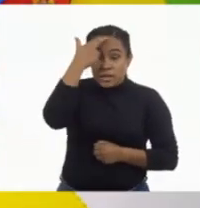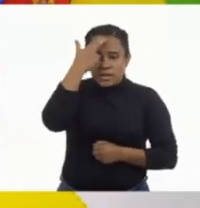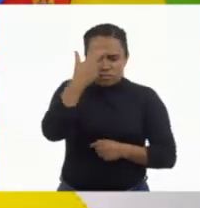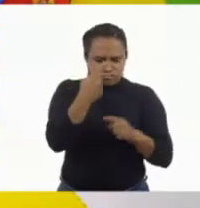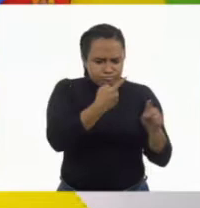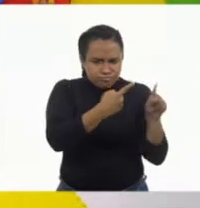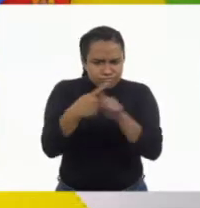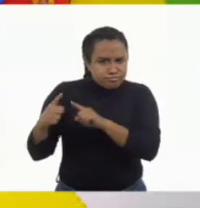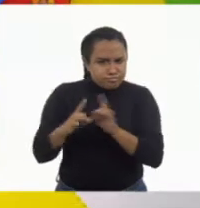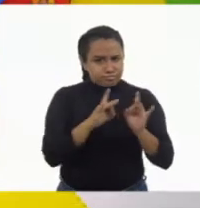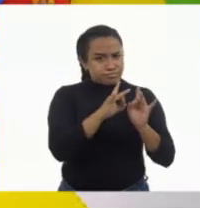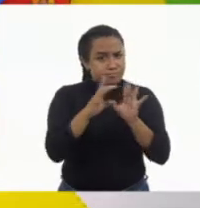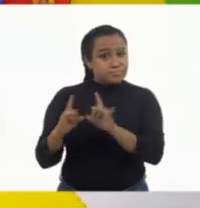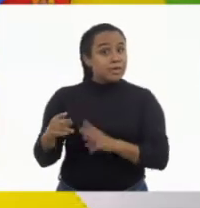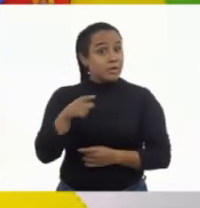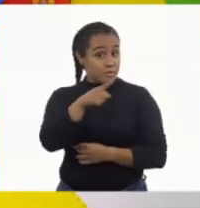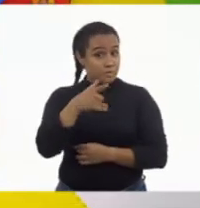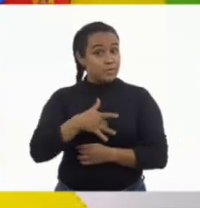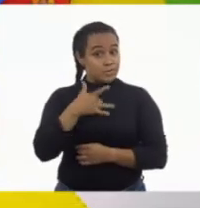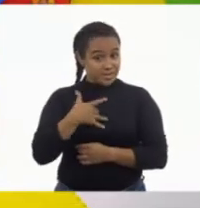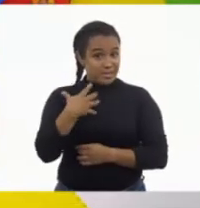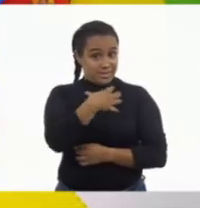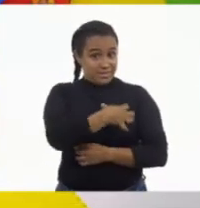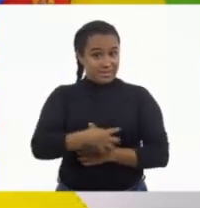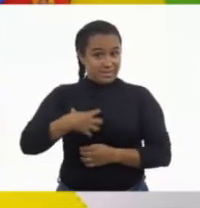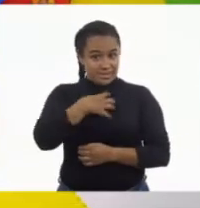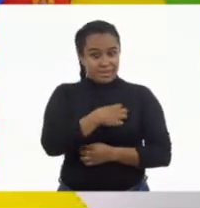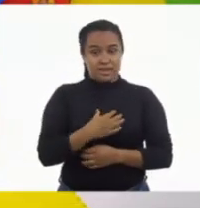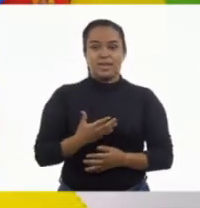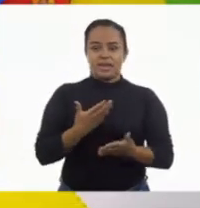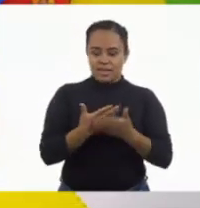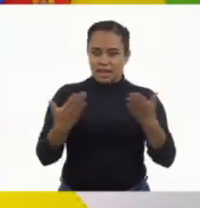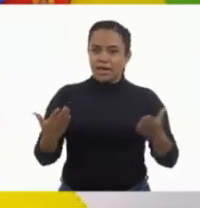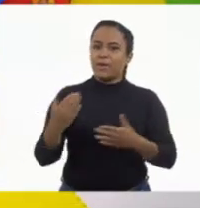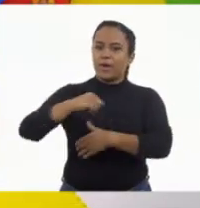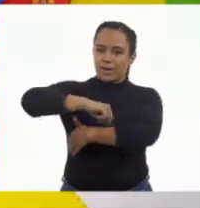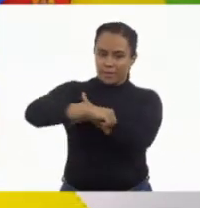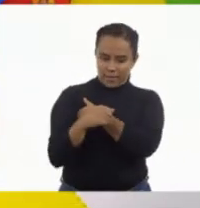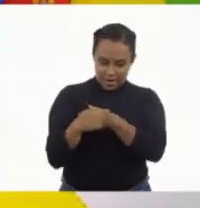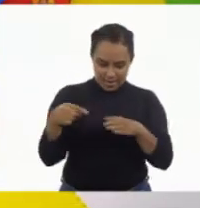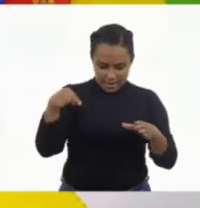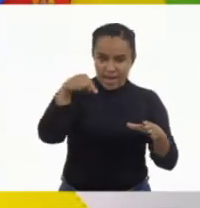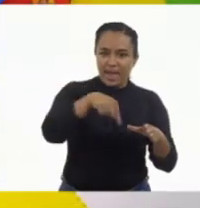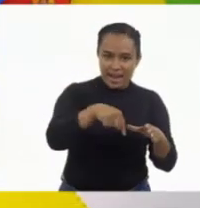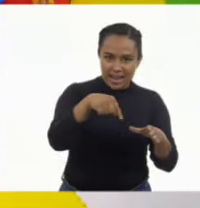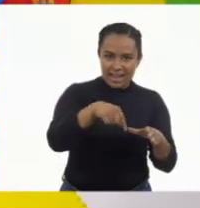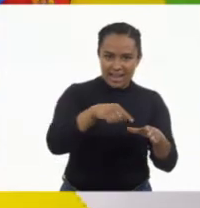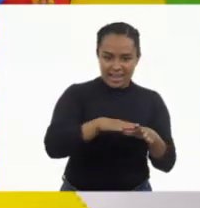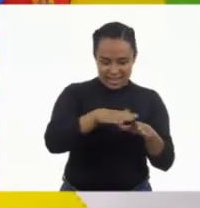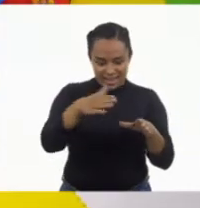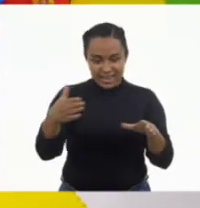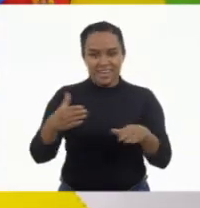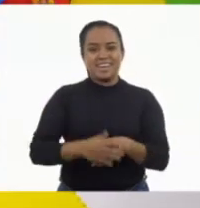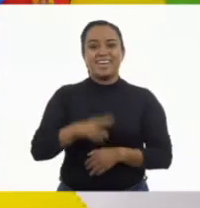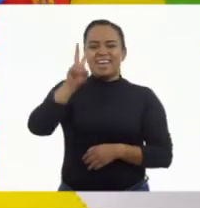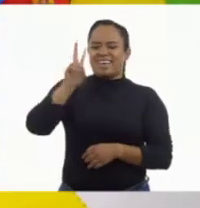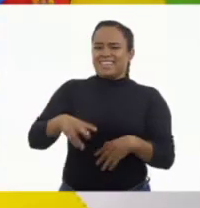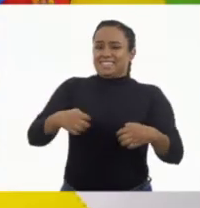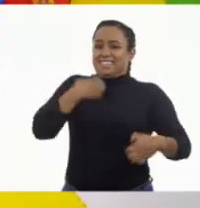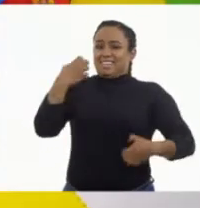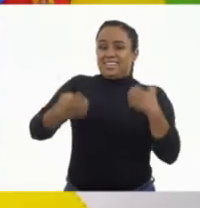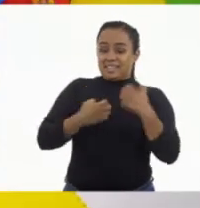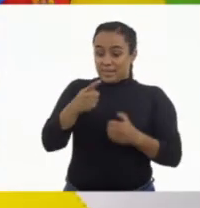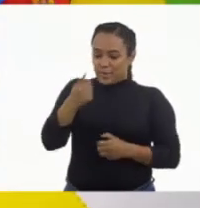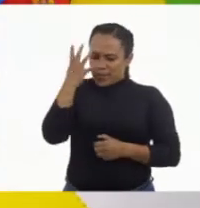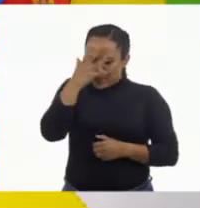las situaciones que nos provocan alegría y vamos a guardarlas aquí. ¡Ay, qué emoción! ¡Qué bonito tener